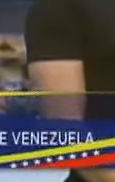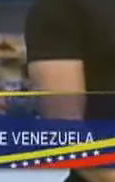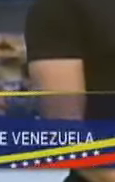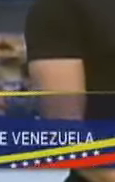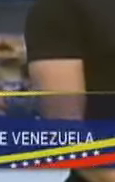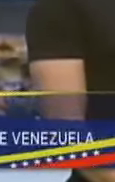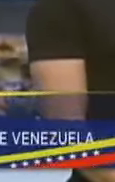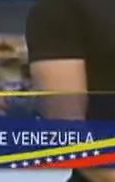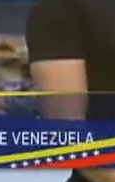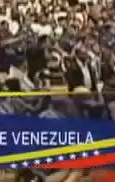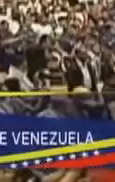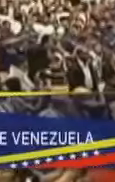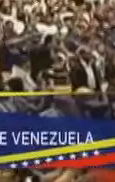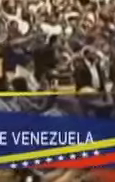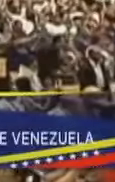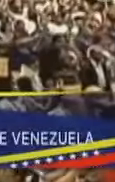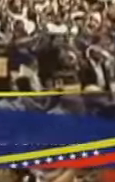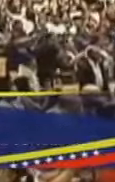muy motivados.